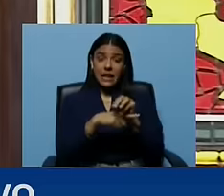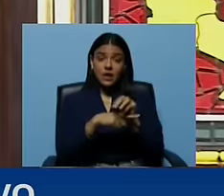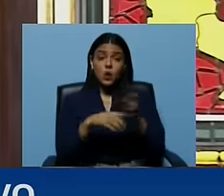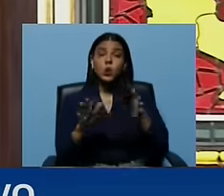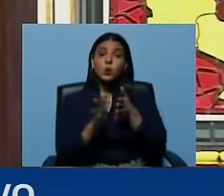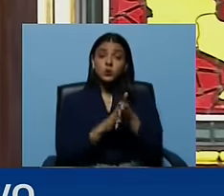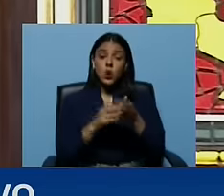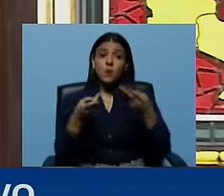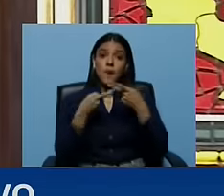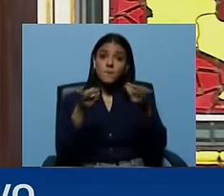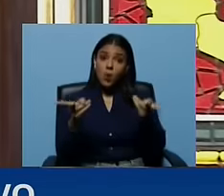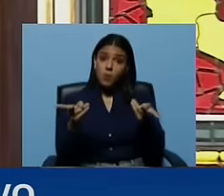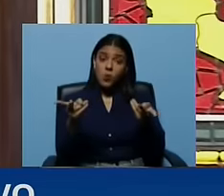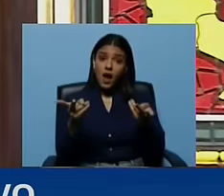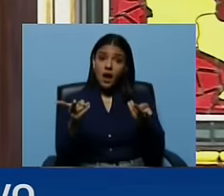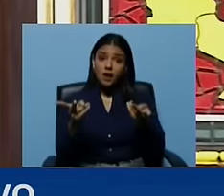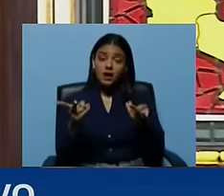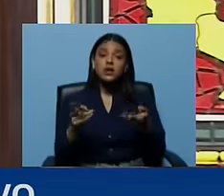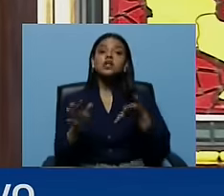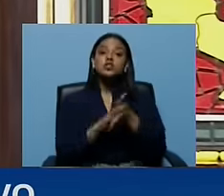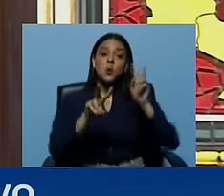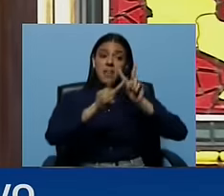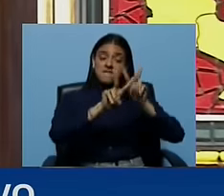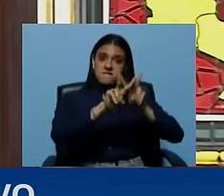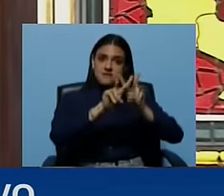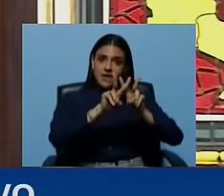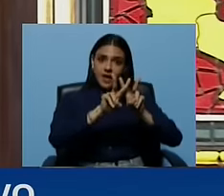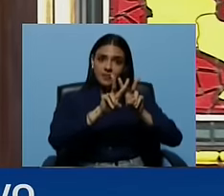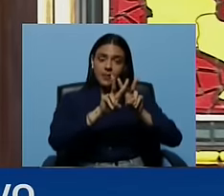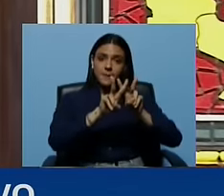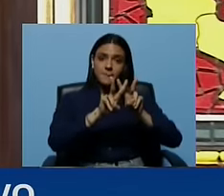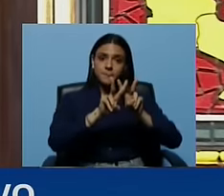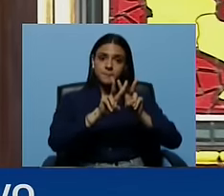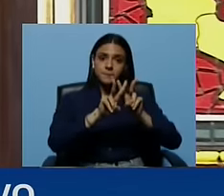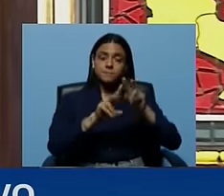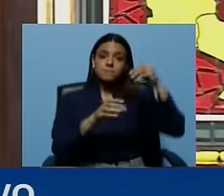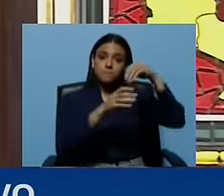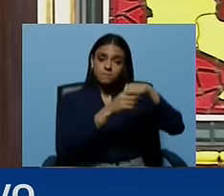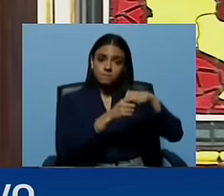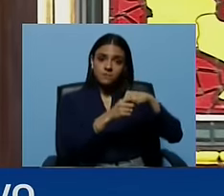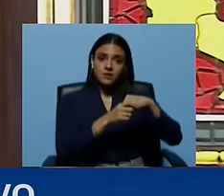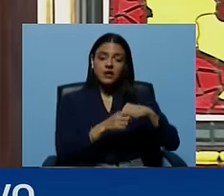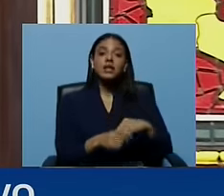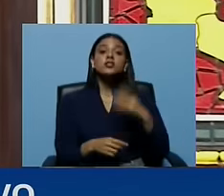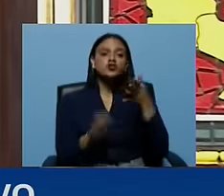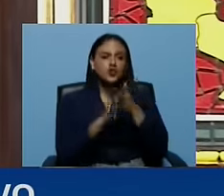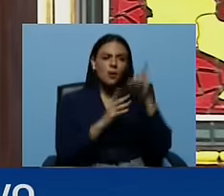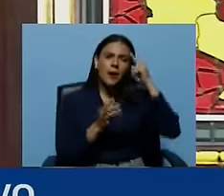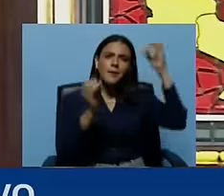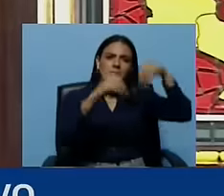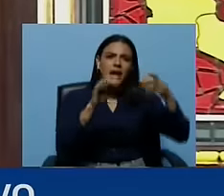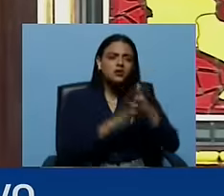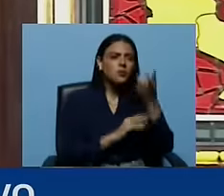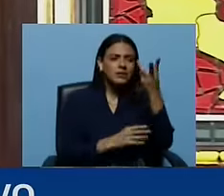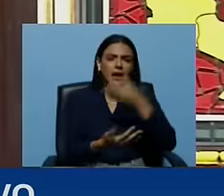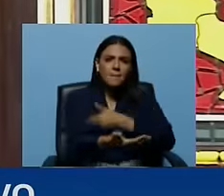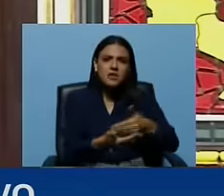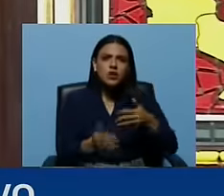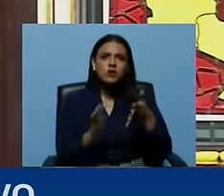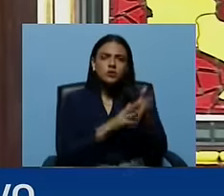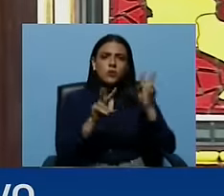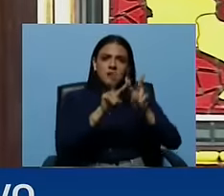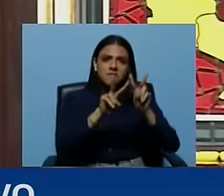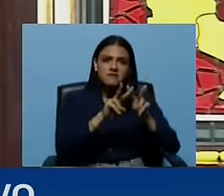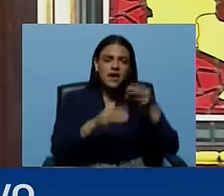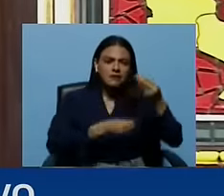Poder Popular para la Vivienda y Hábitat, en el plan de las 3 millones de viviendas nuevas